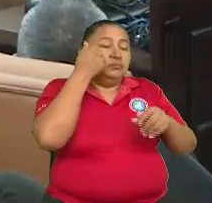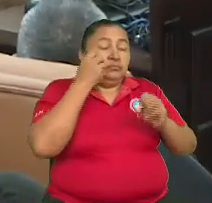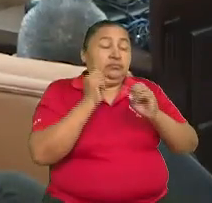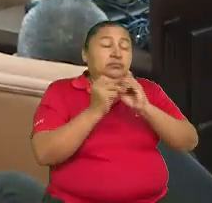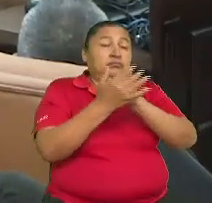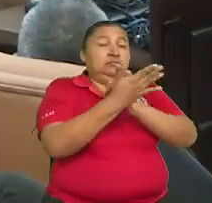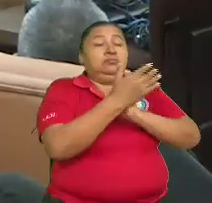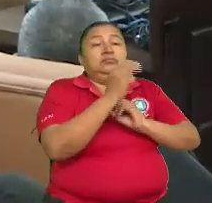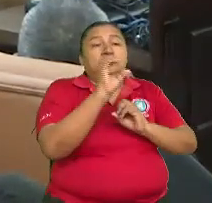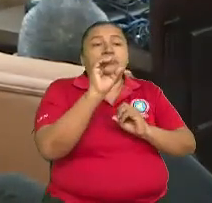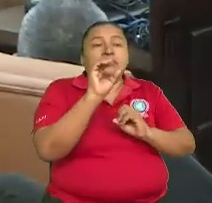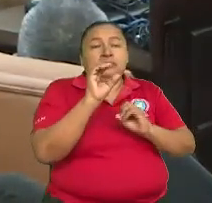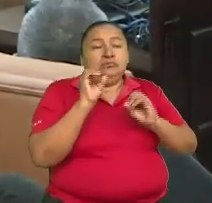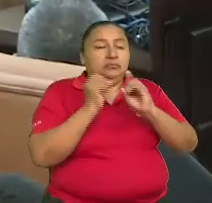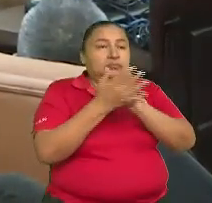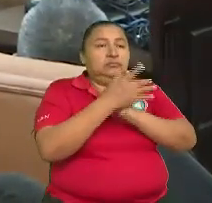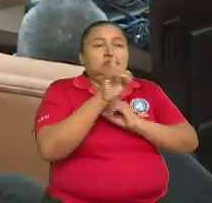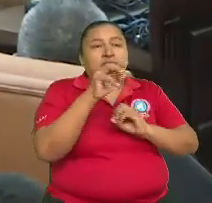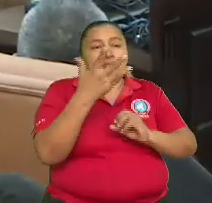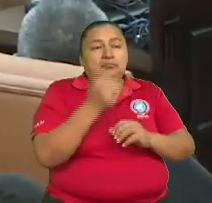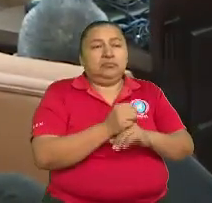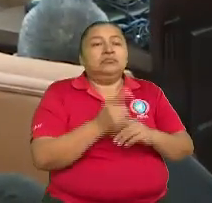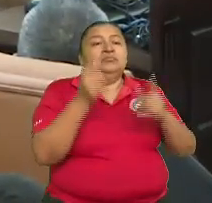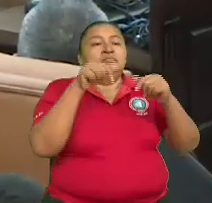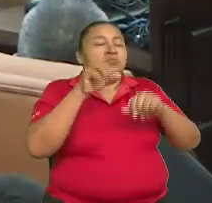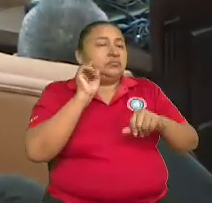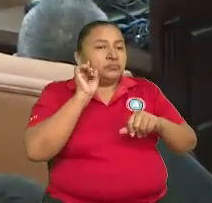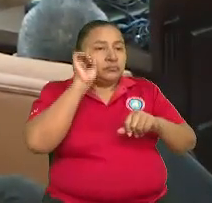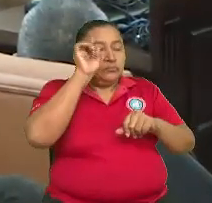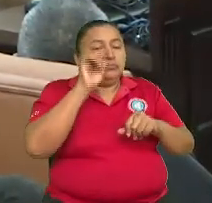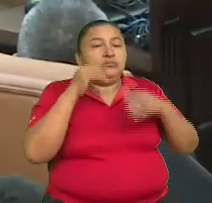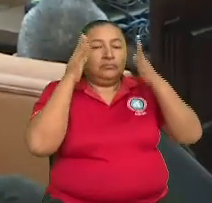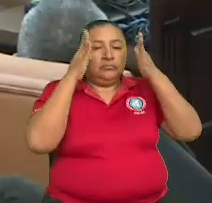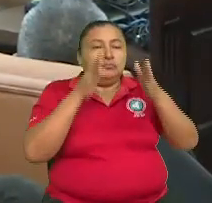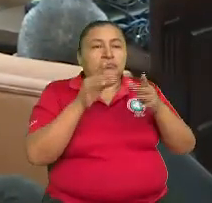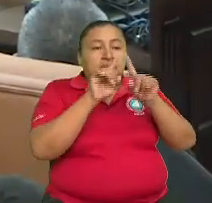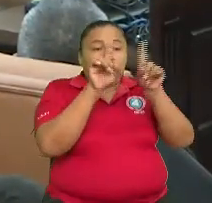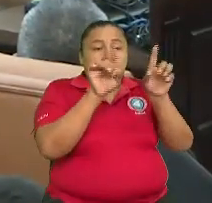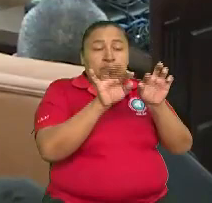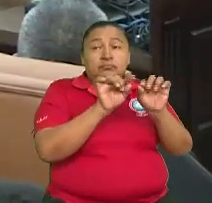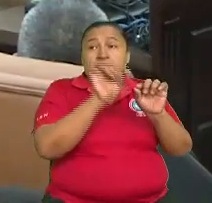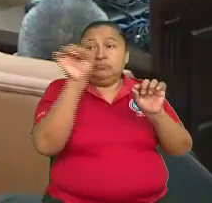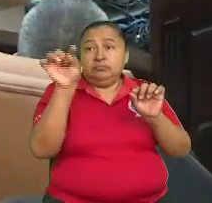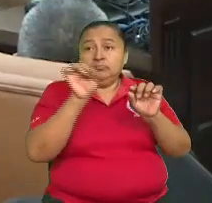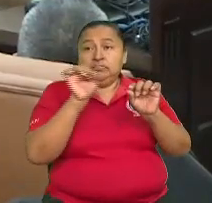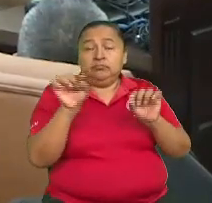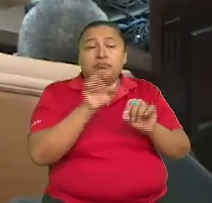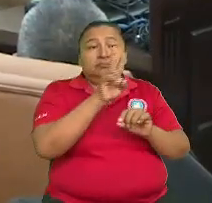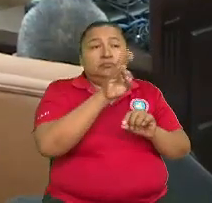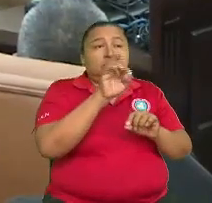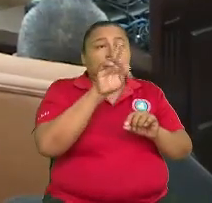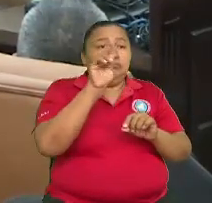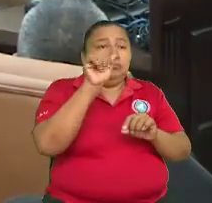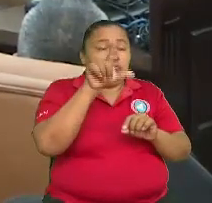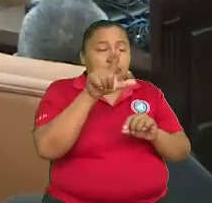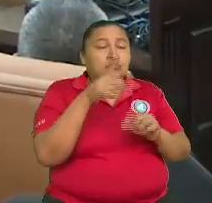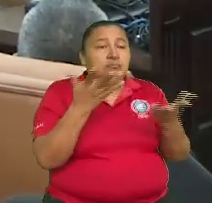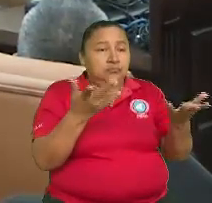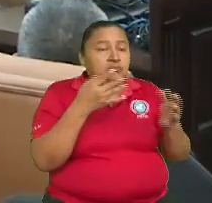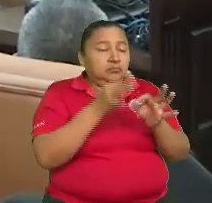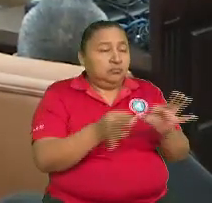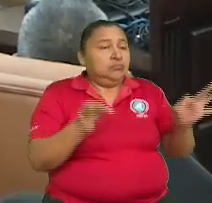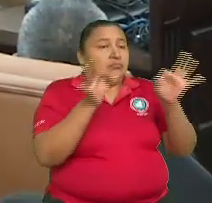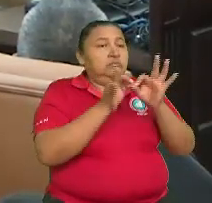COVID y para el desarrollo de la atención virtual también. Imagínense qué importante esto.